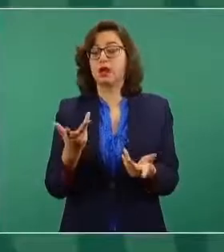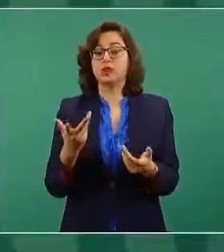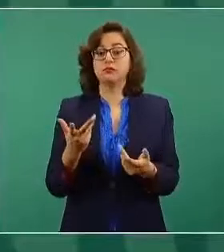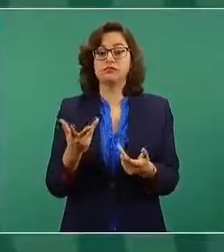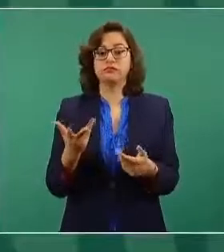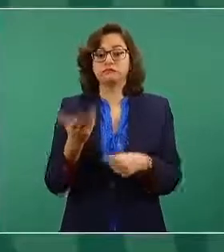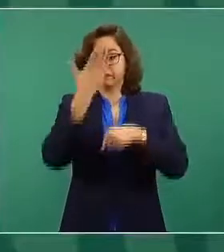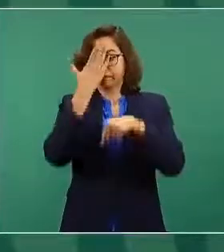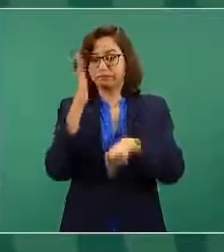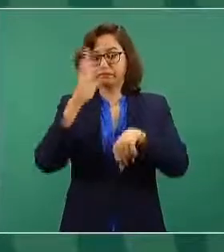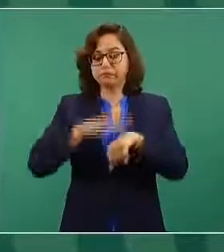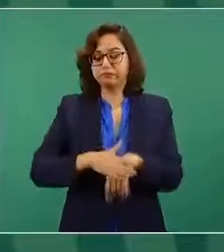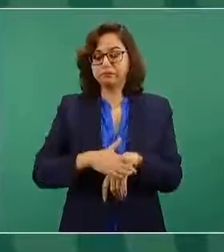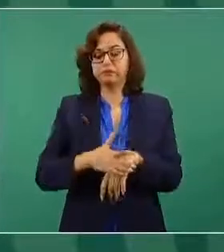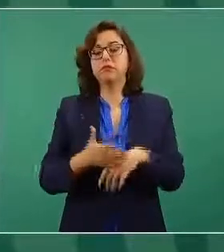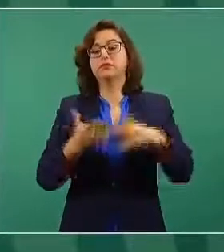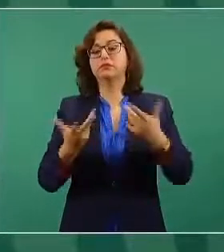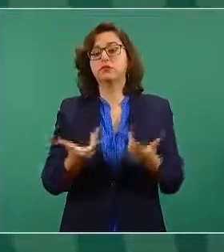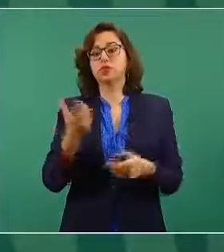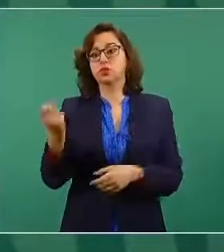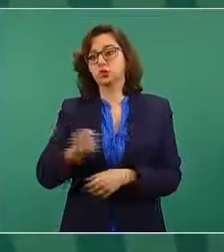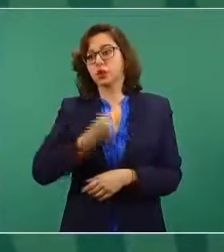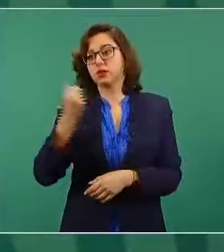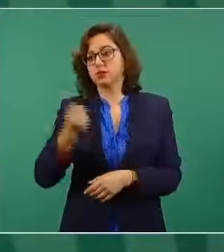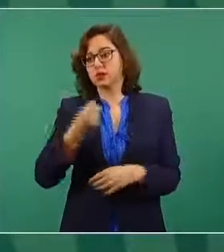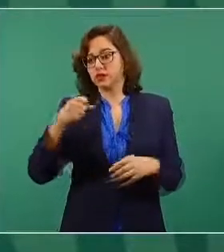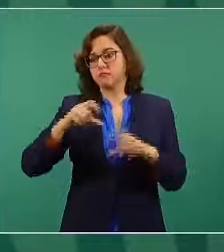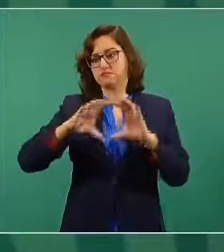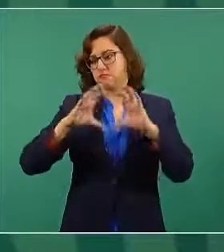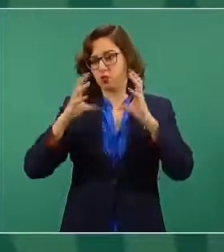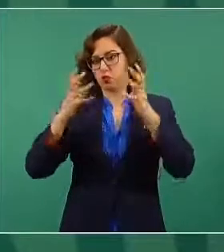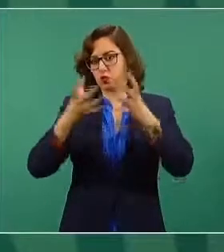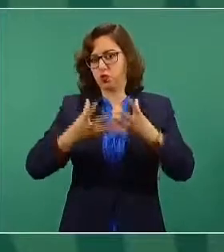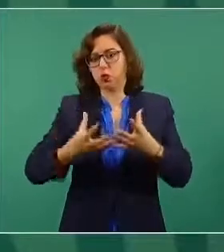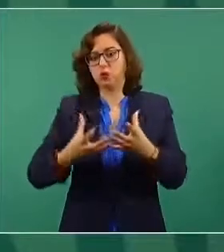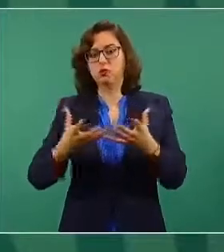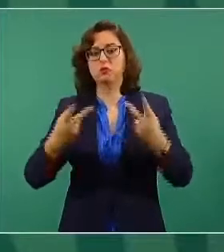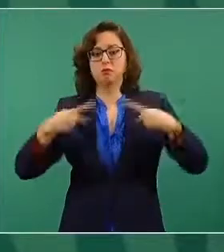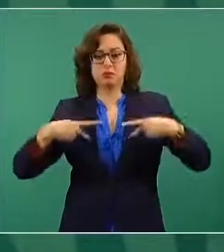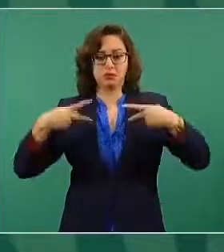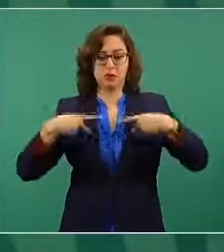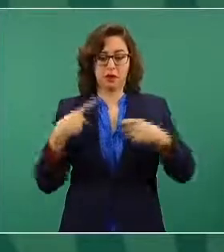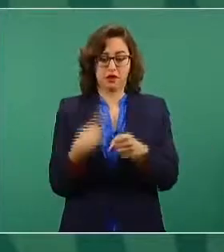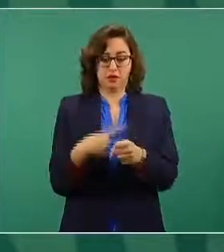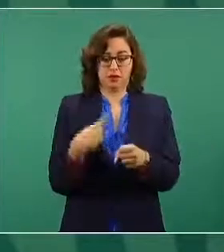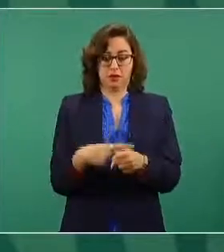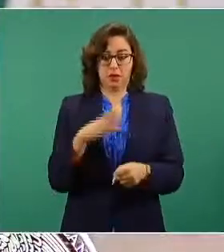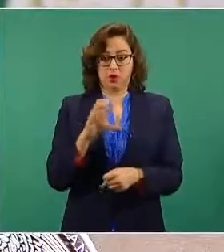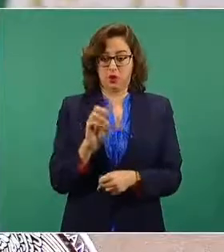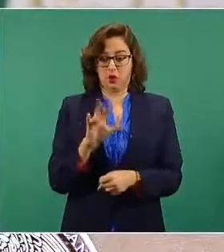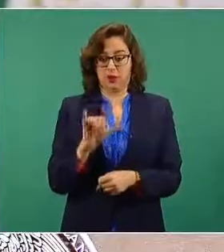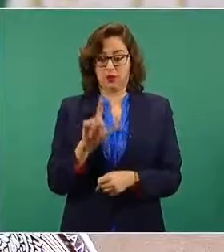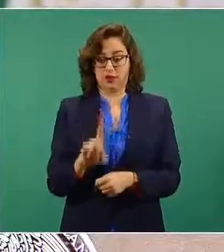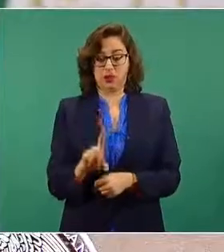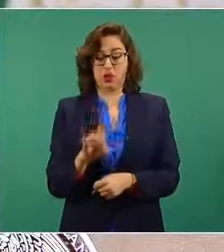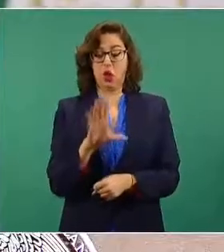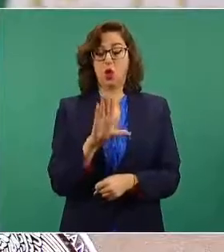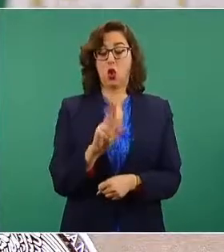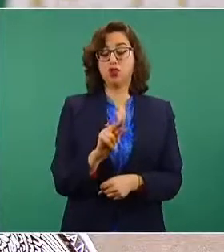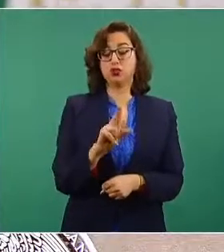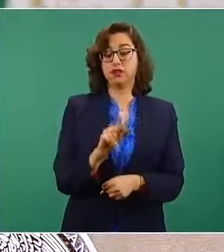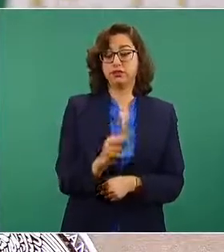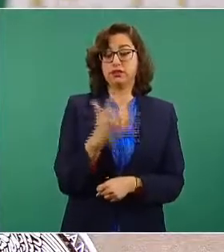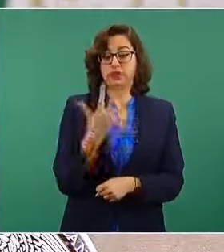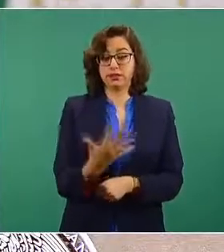esto también es afortunado, esto ocurre en todo el mundo, la mayoría de las personas que presentan COVID, más del 85%,